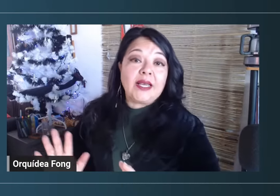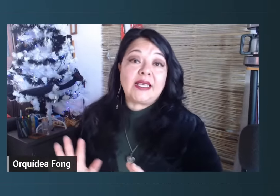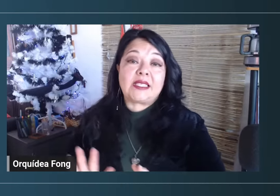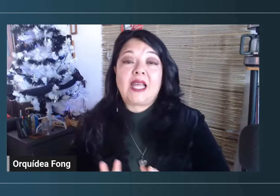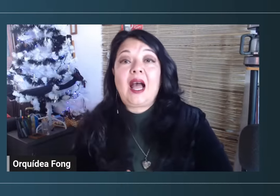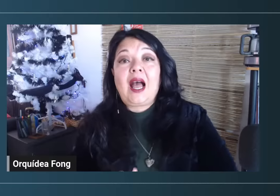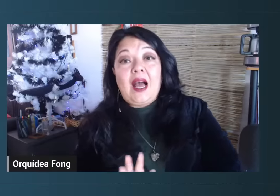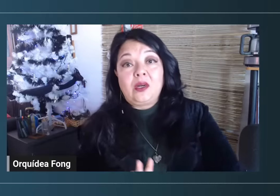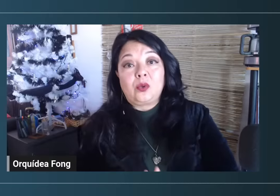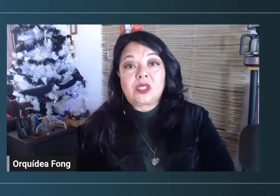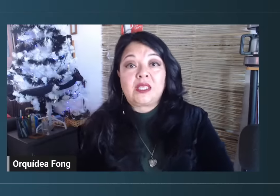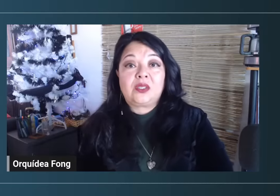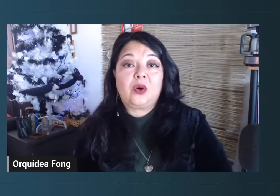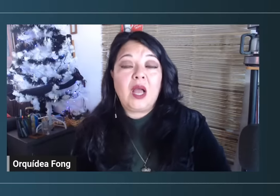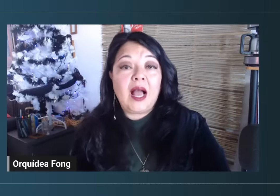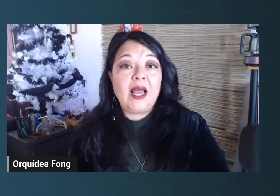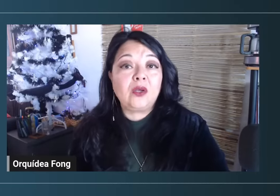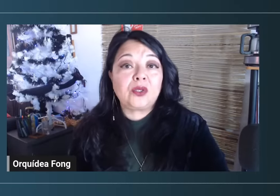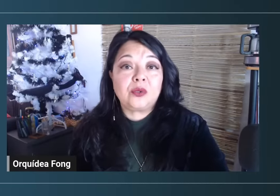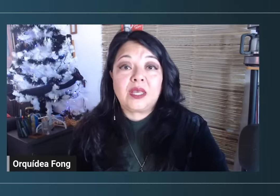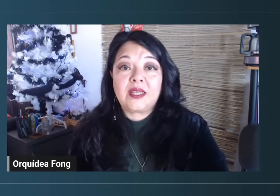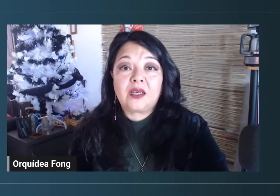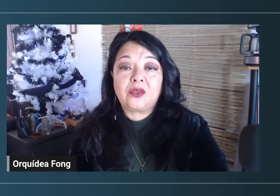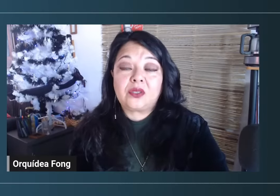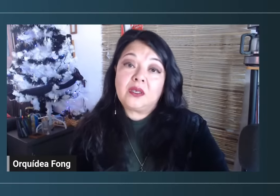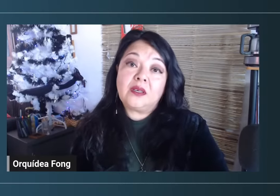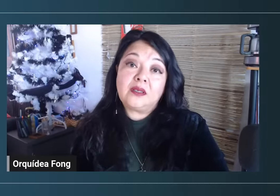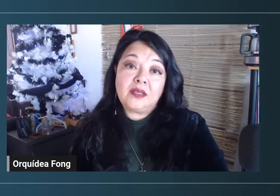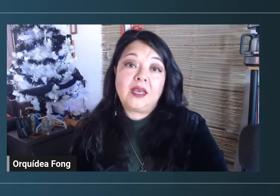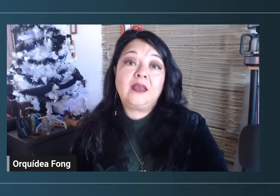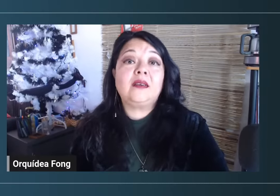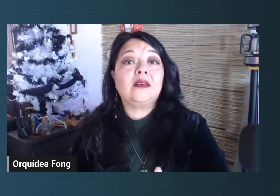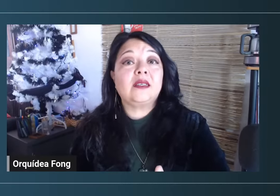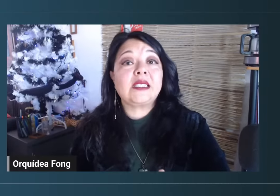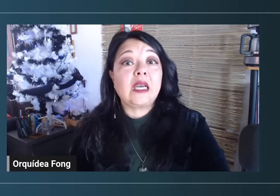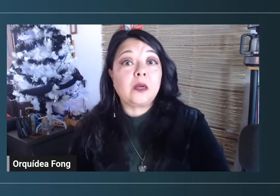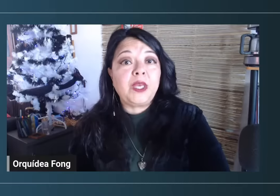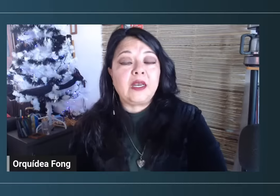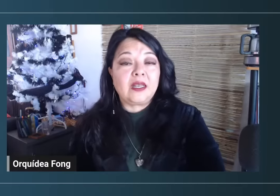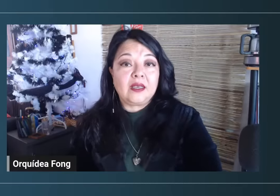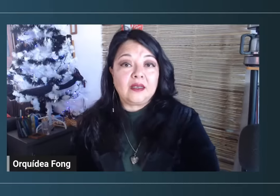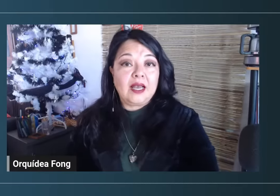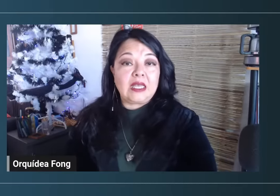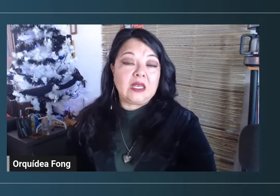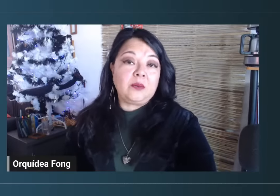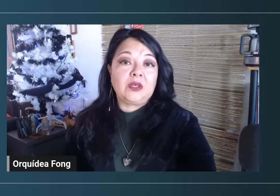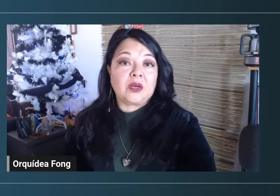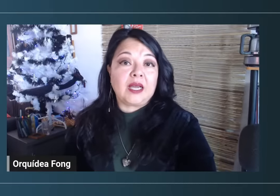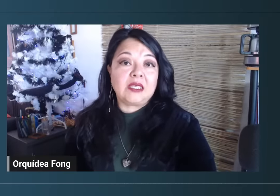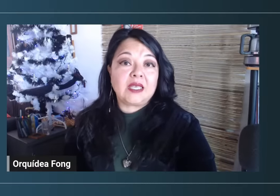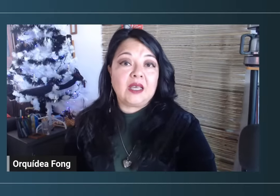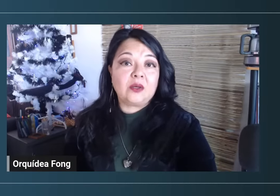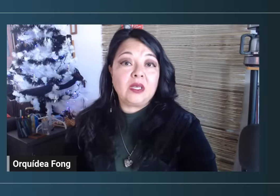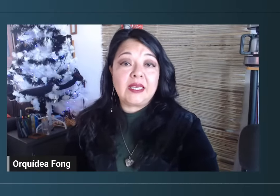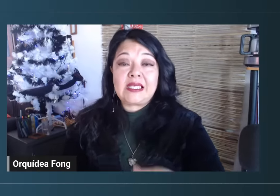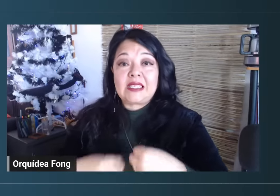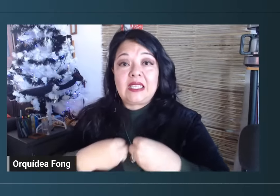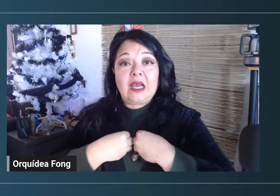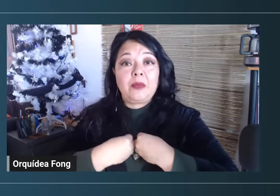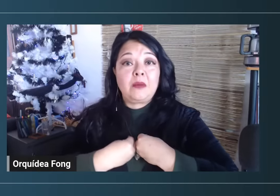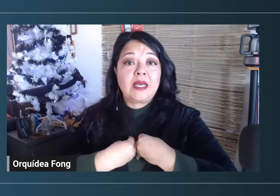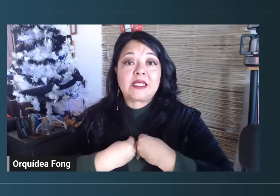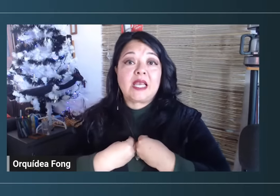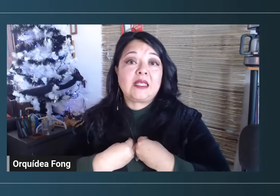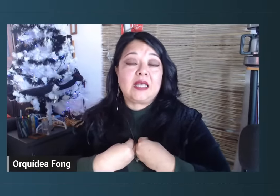ello está acusando a los ciudadanos de servirle al crimen organizado es